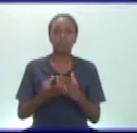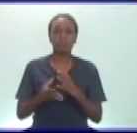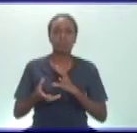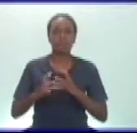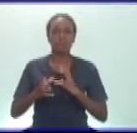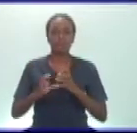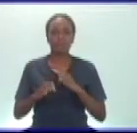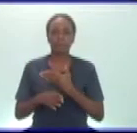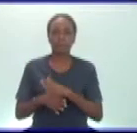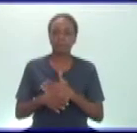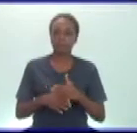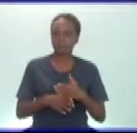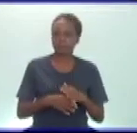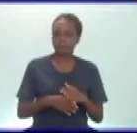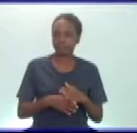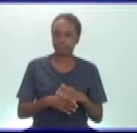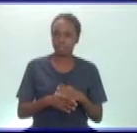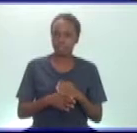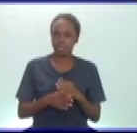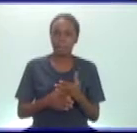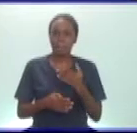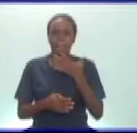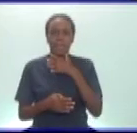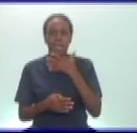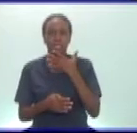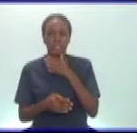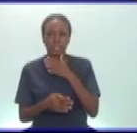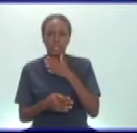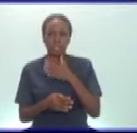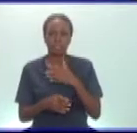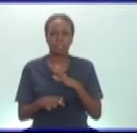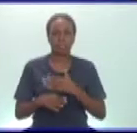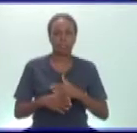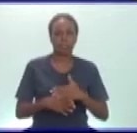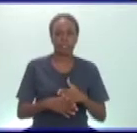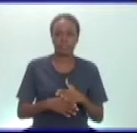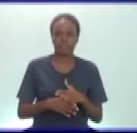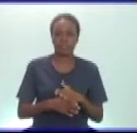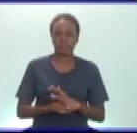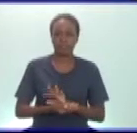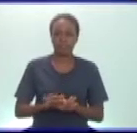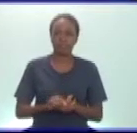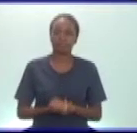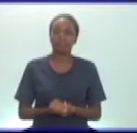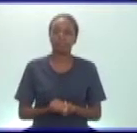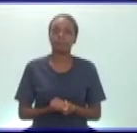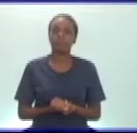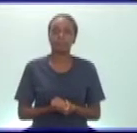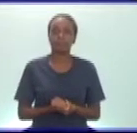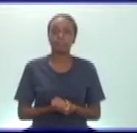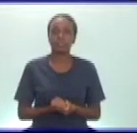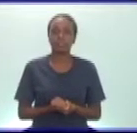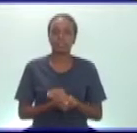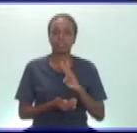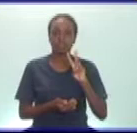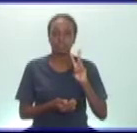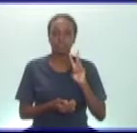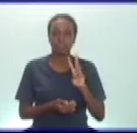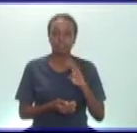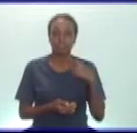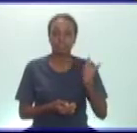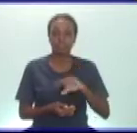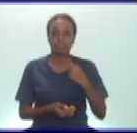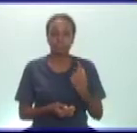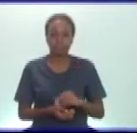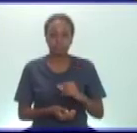tipo de situación, un vocablo similar a, opuesto a. El segundo ejercicio del léxico está relacionado